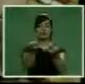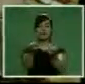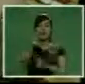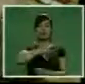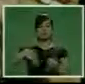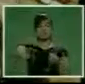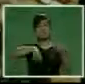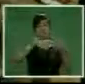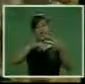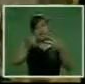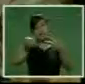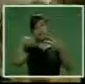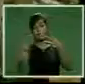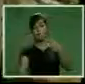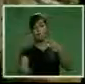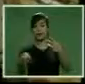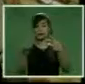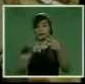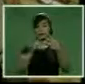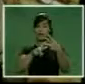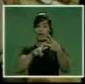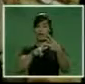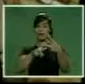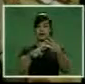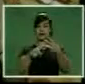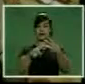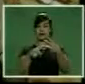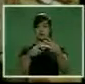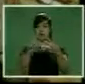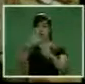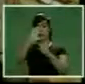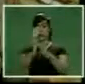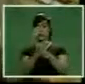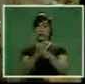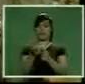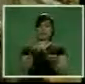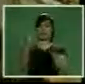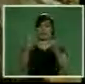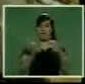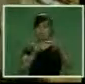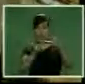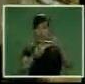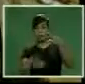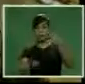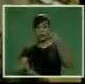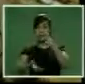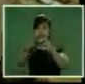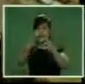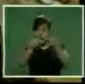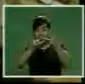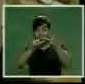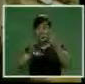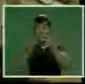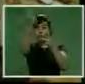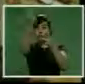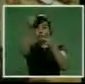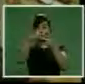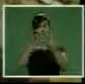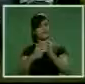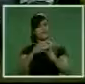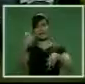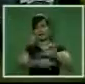Las tres cosas son esenciales para nuestra victoria estratégica. Bueno, cuando tengamos la hegemonía cultural hicimos la revolución. Sí, son definitivamente...